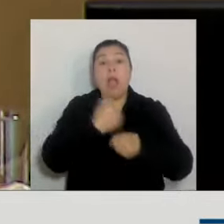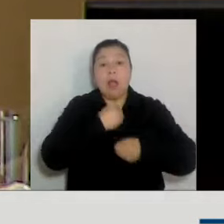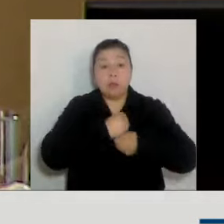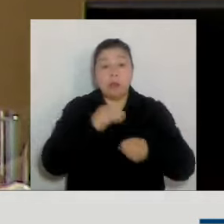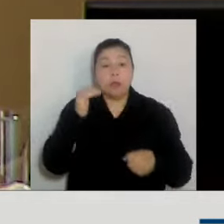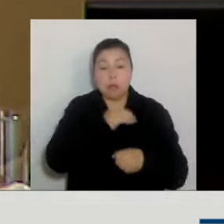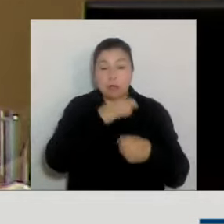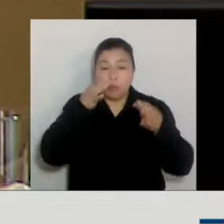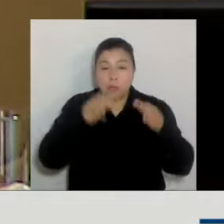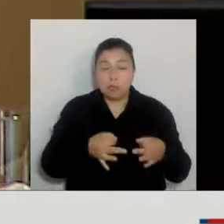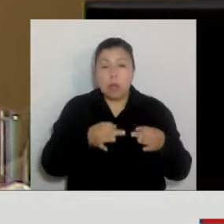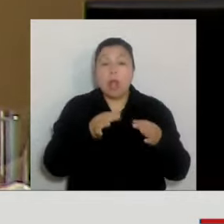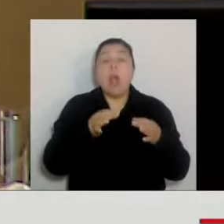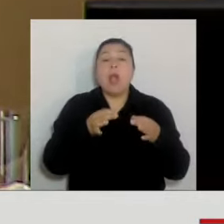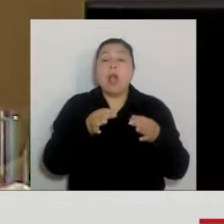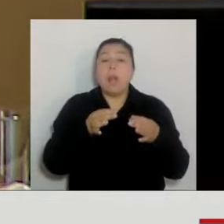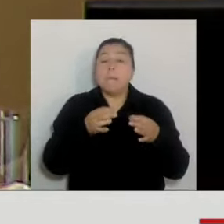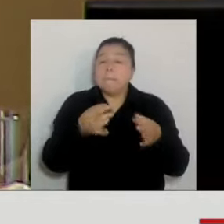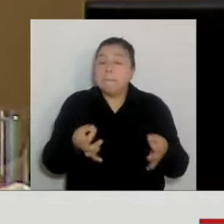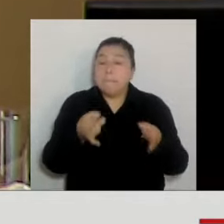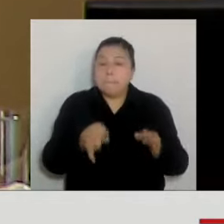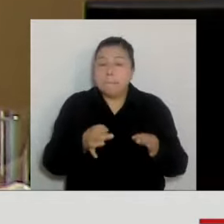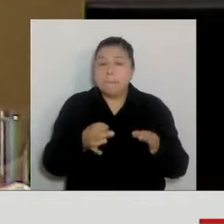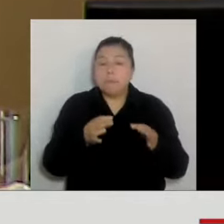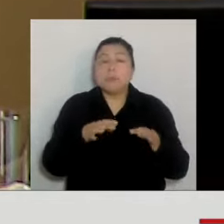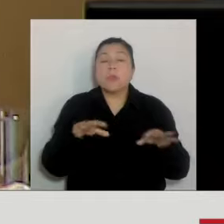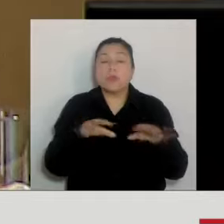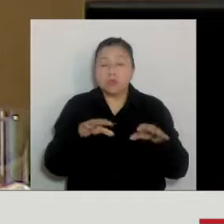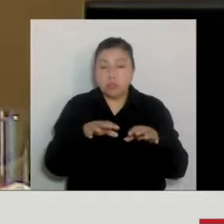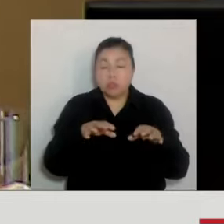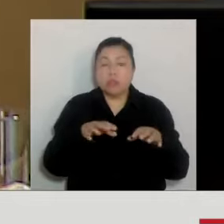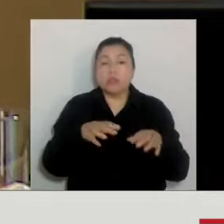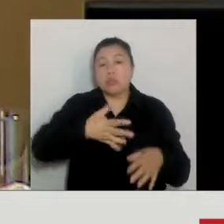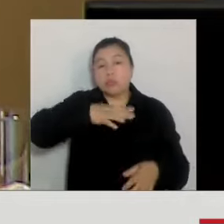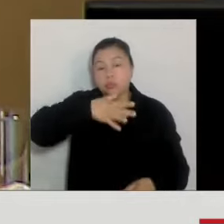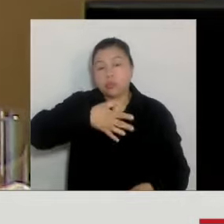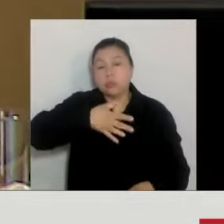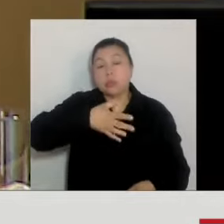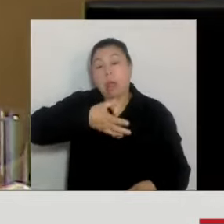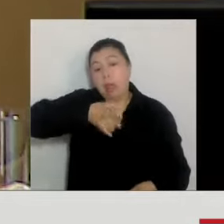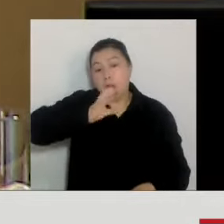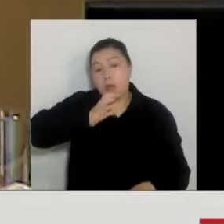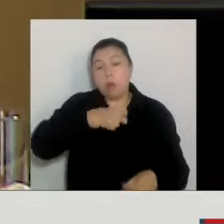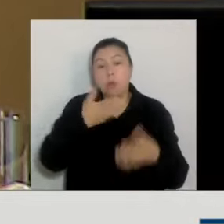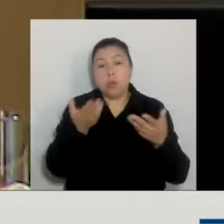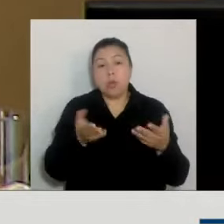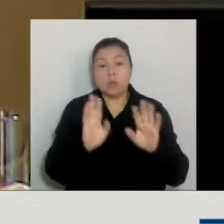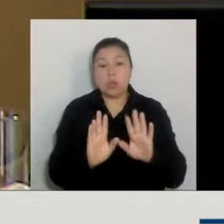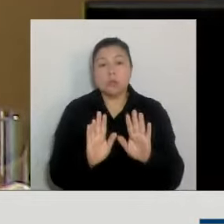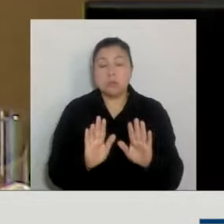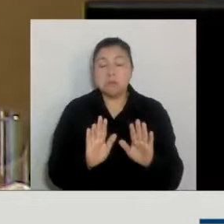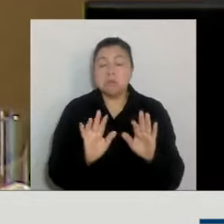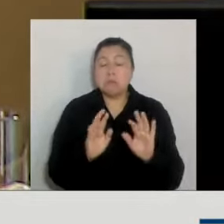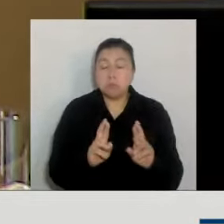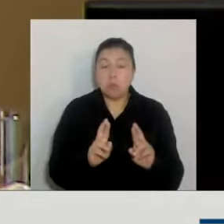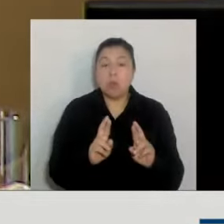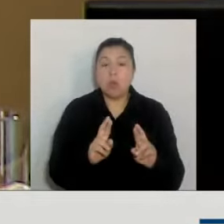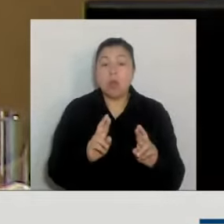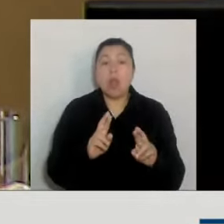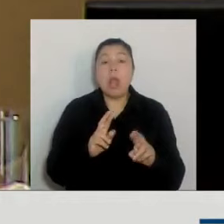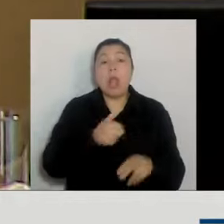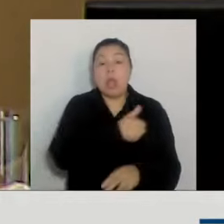para asegurar el uso correcto del recurso hídrico es por esto que Esperamos que de manera transversal se